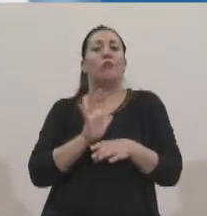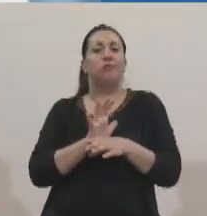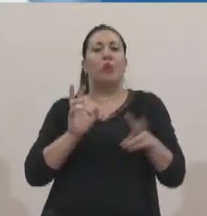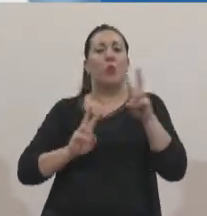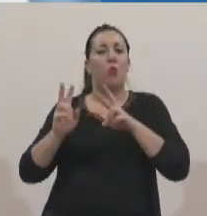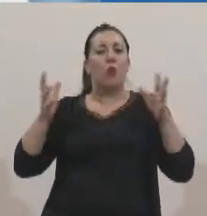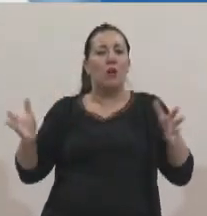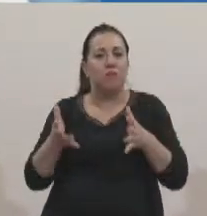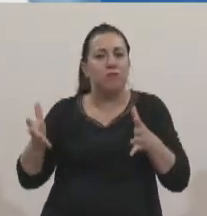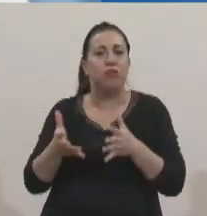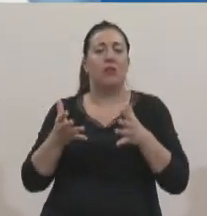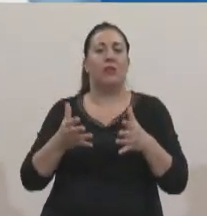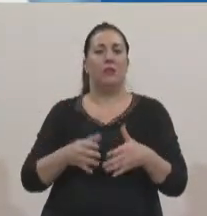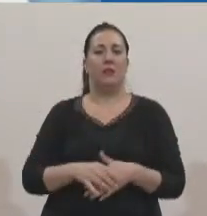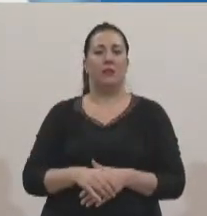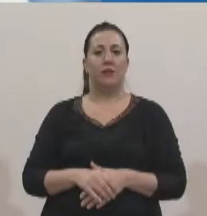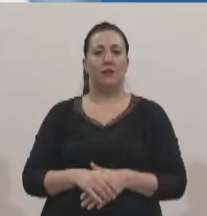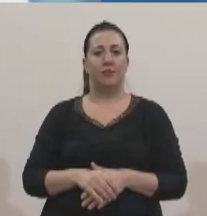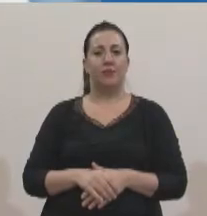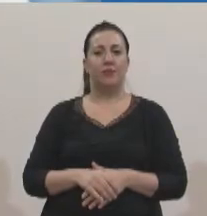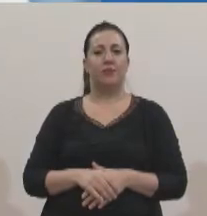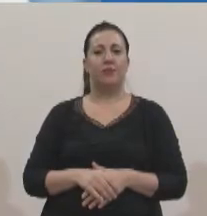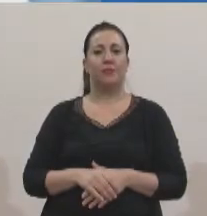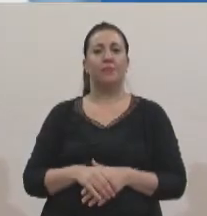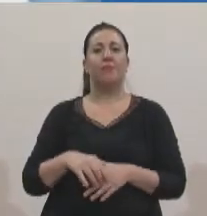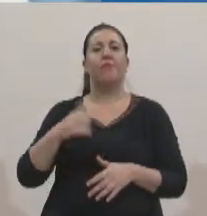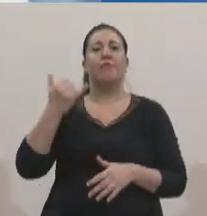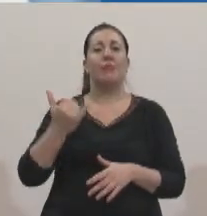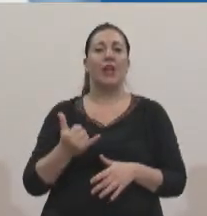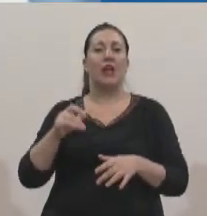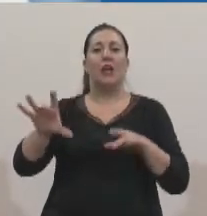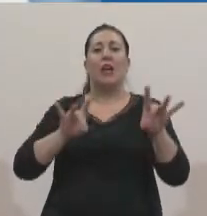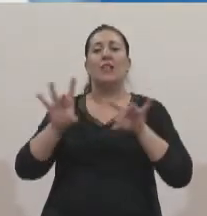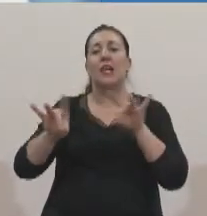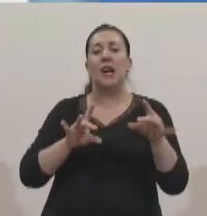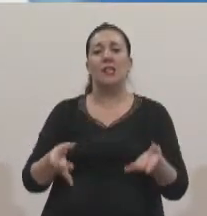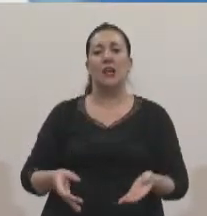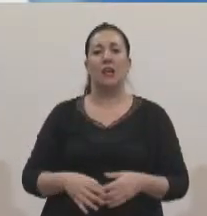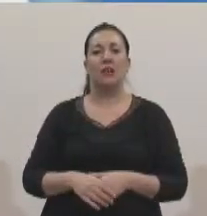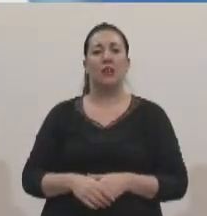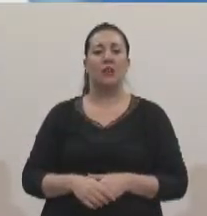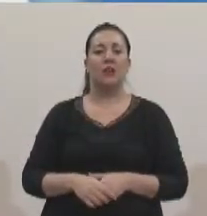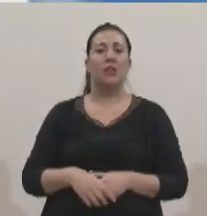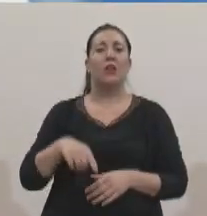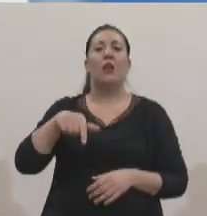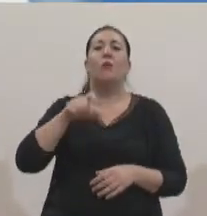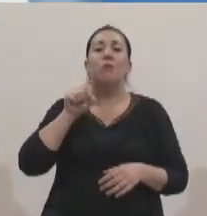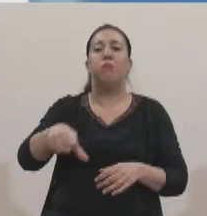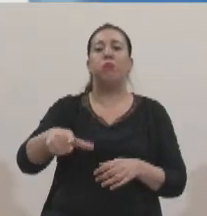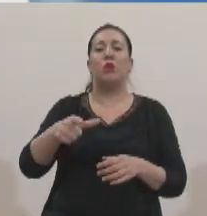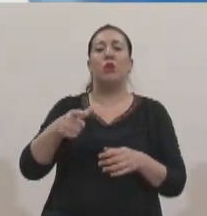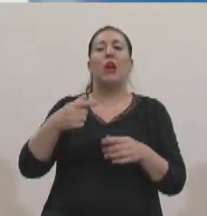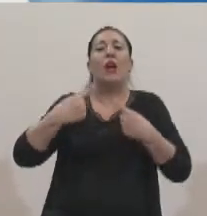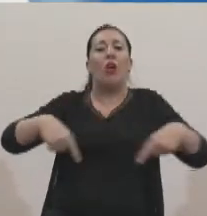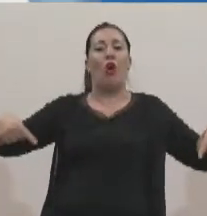y de fomento del teletrabajo, que recoge parte del camino recorrido, pero se nutre de elementos propios del